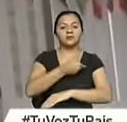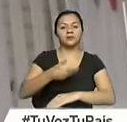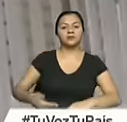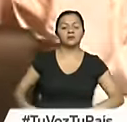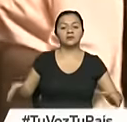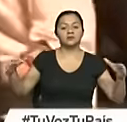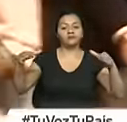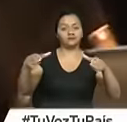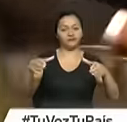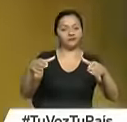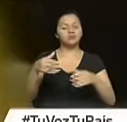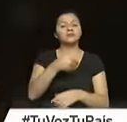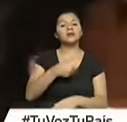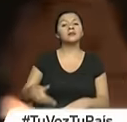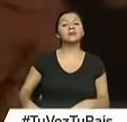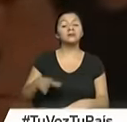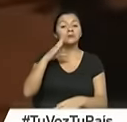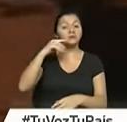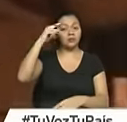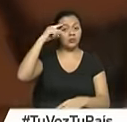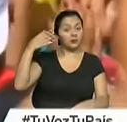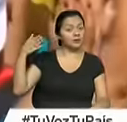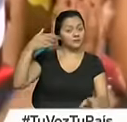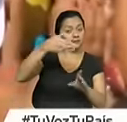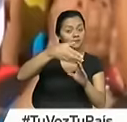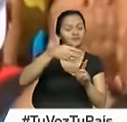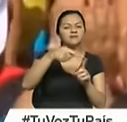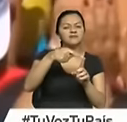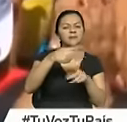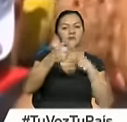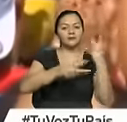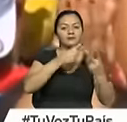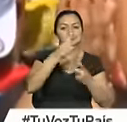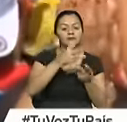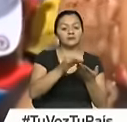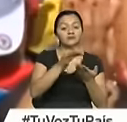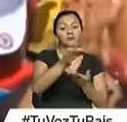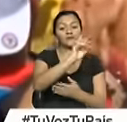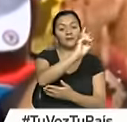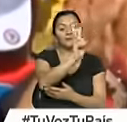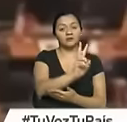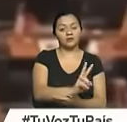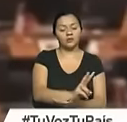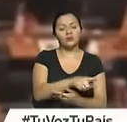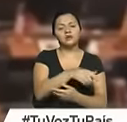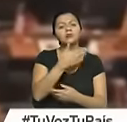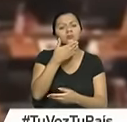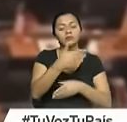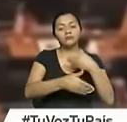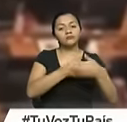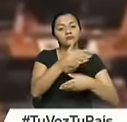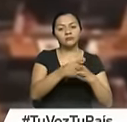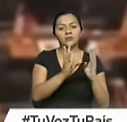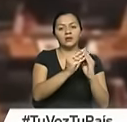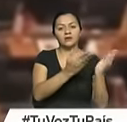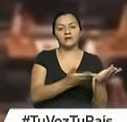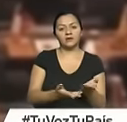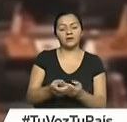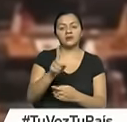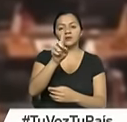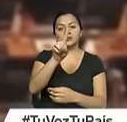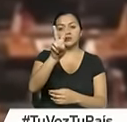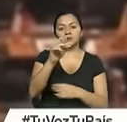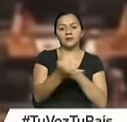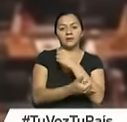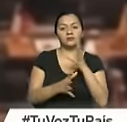de gobierno. El presidente de la República, Rafael Correa, visitará la República Hermana de Venezuela para participar del evento que reúne a